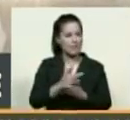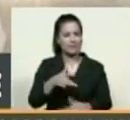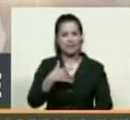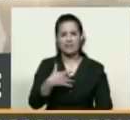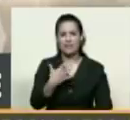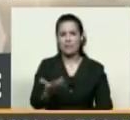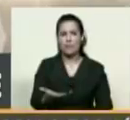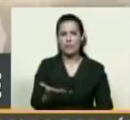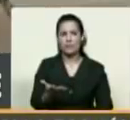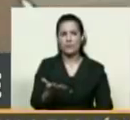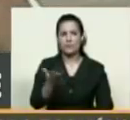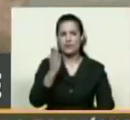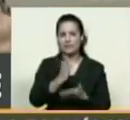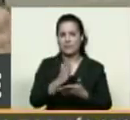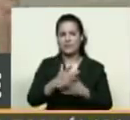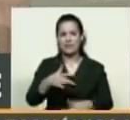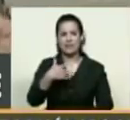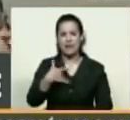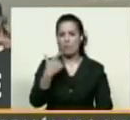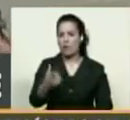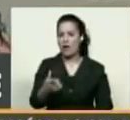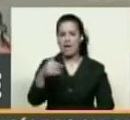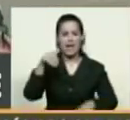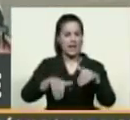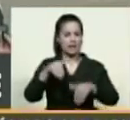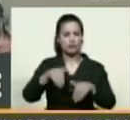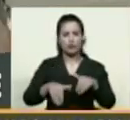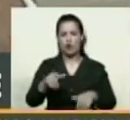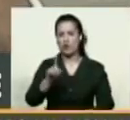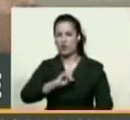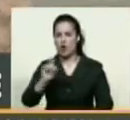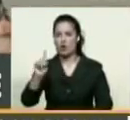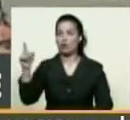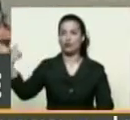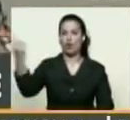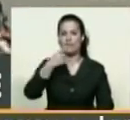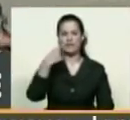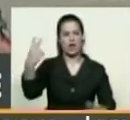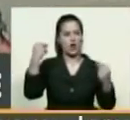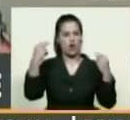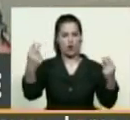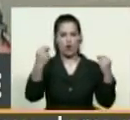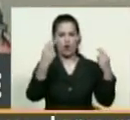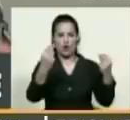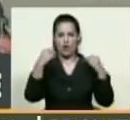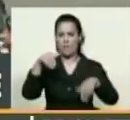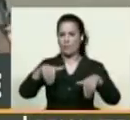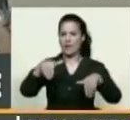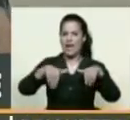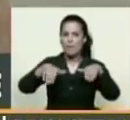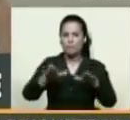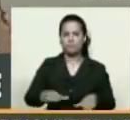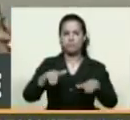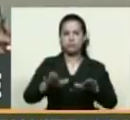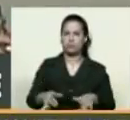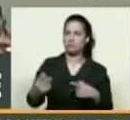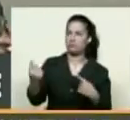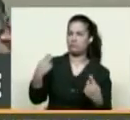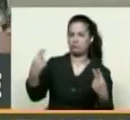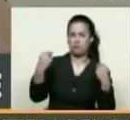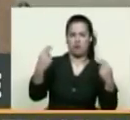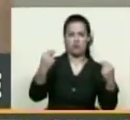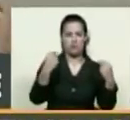desde todas partes que esta elección no se iba a dar, que esa elección se iba a suspender, y con esa